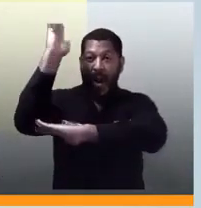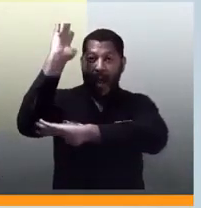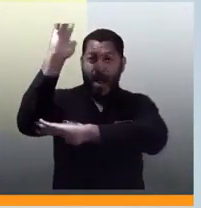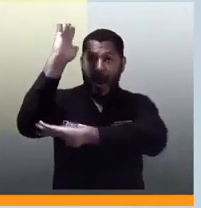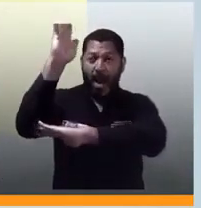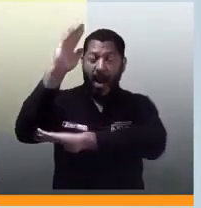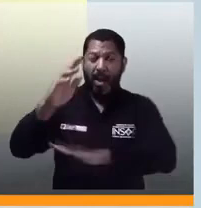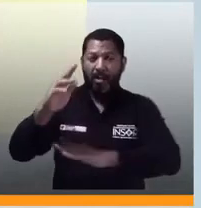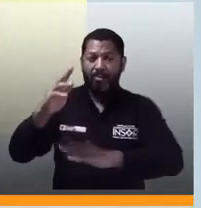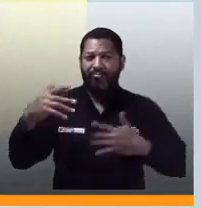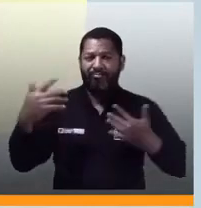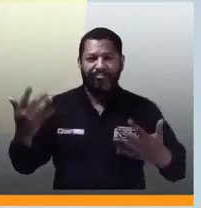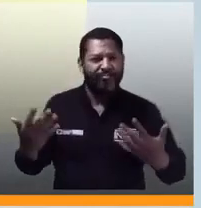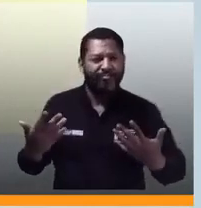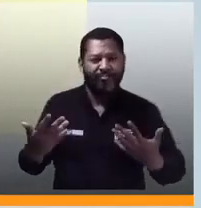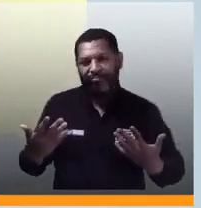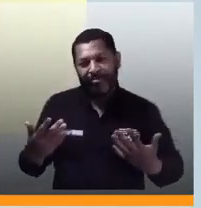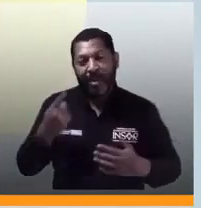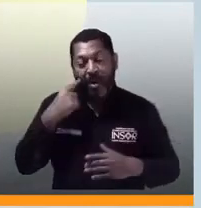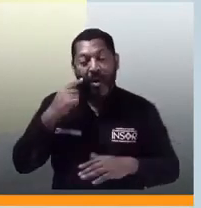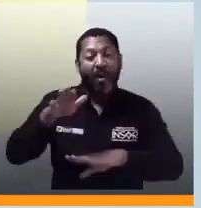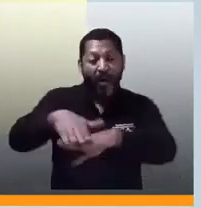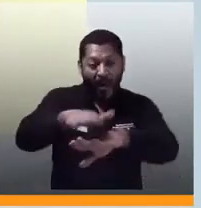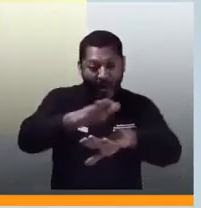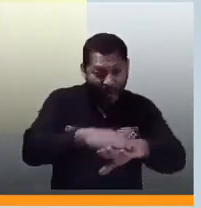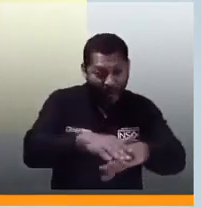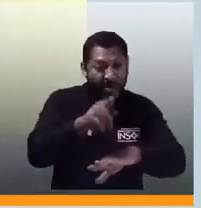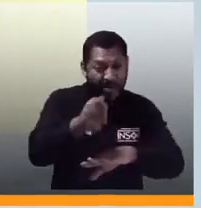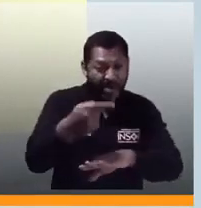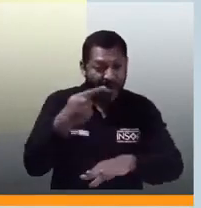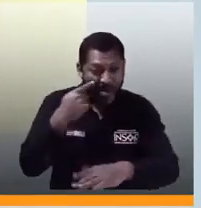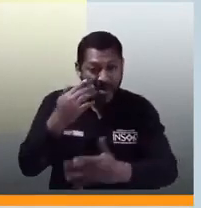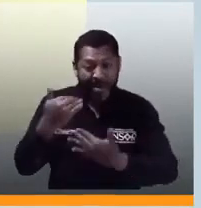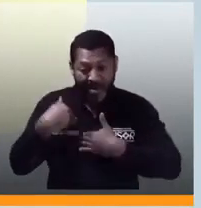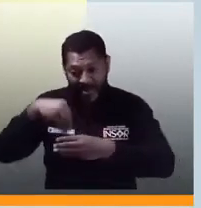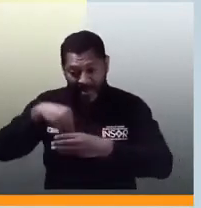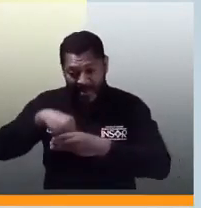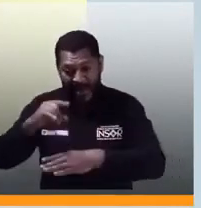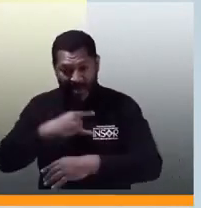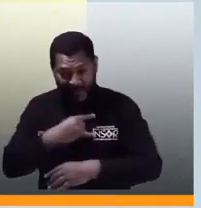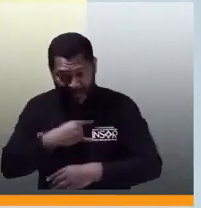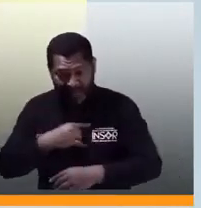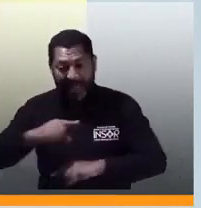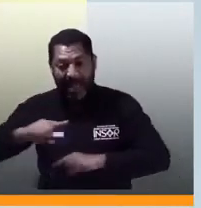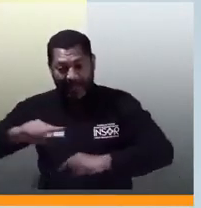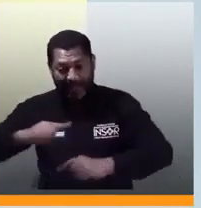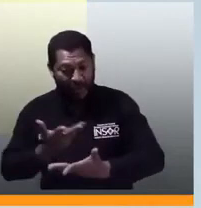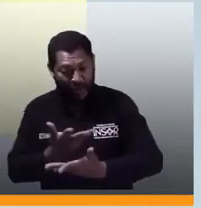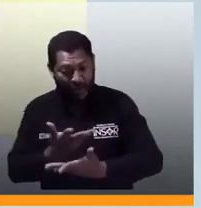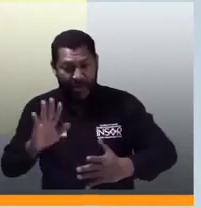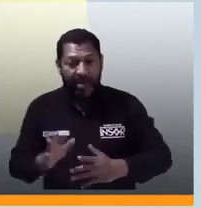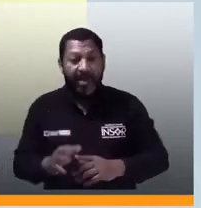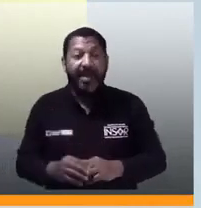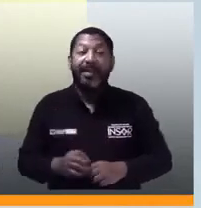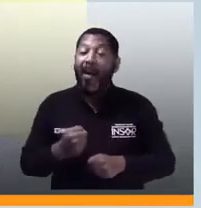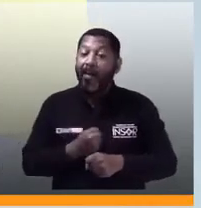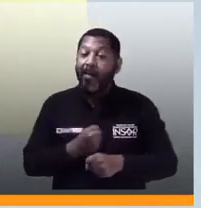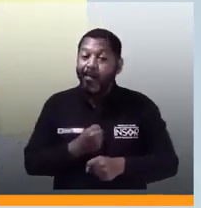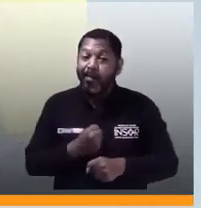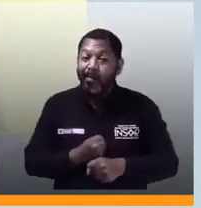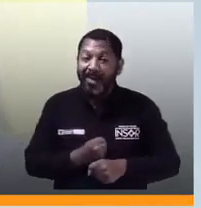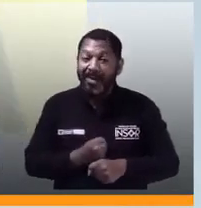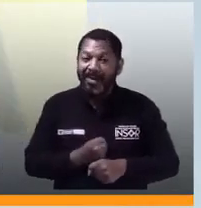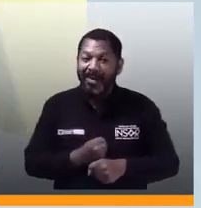atención pues al sector y a la parte administrativa para que se tenga en cuenta esto, porque ese trabajo de